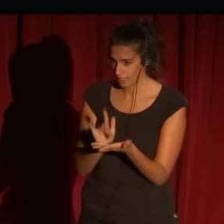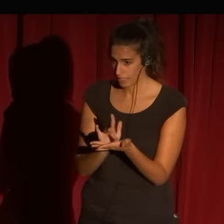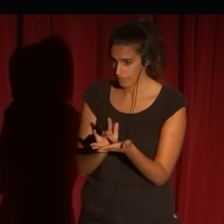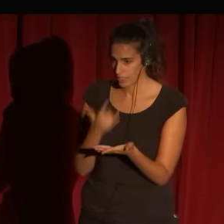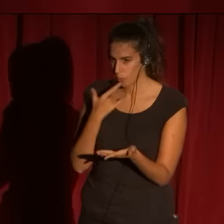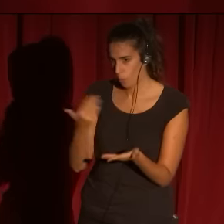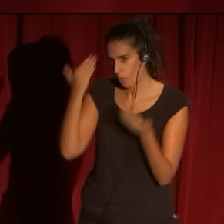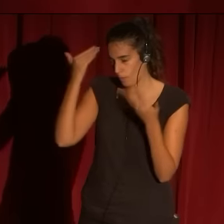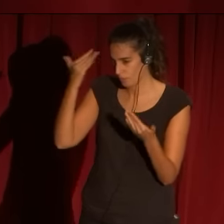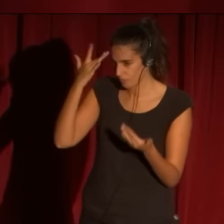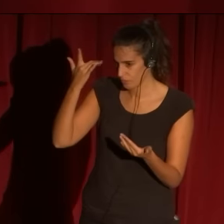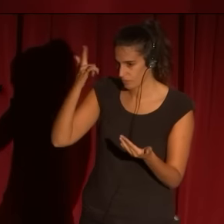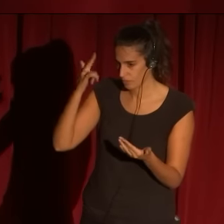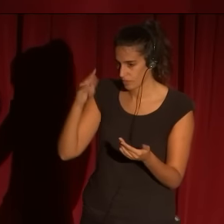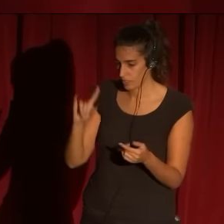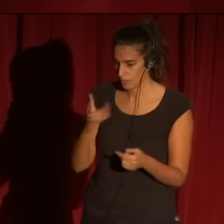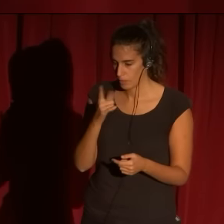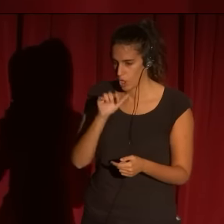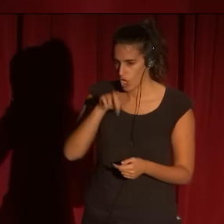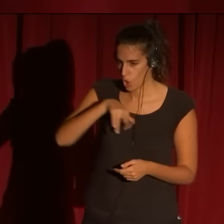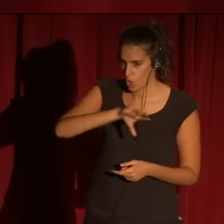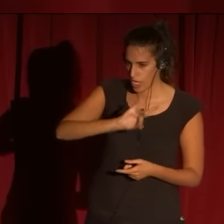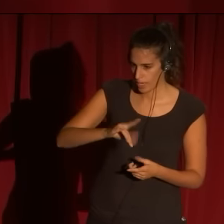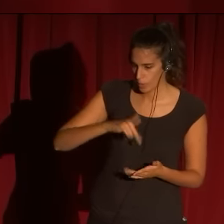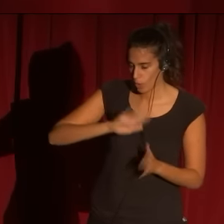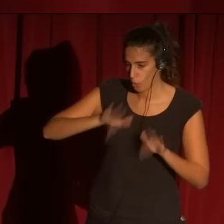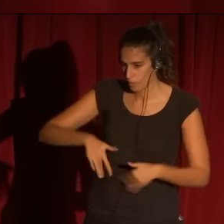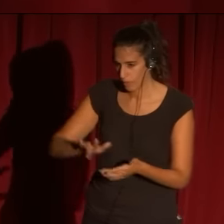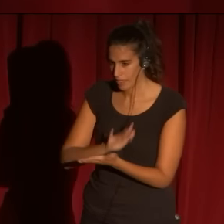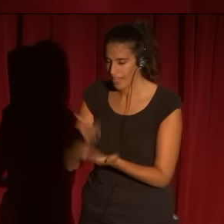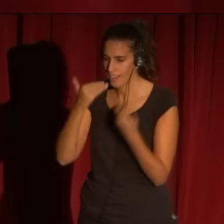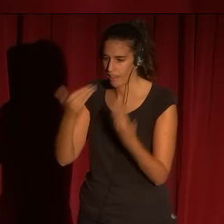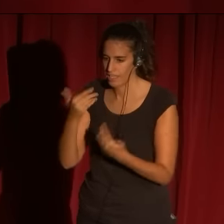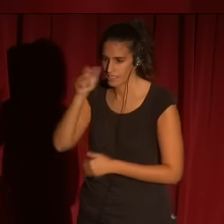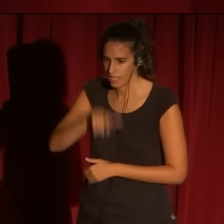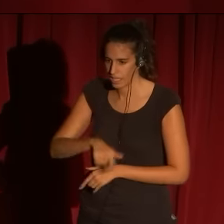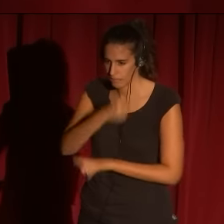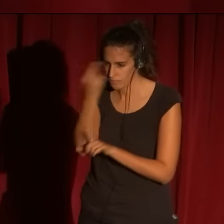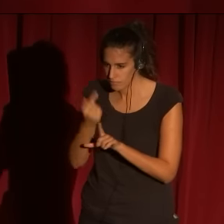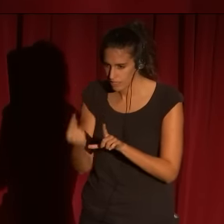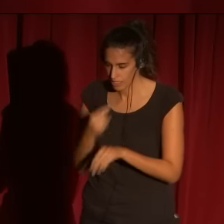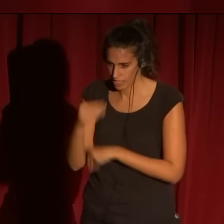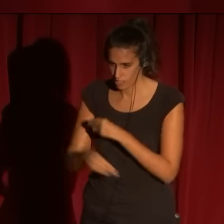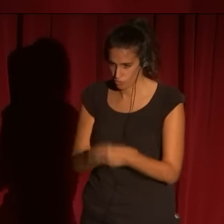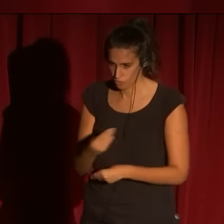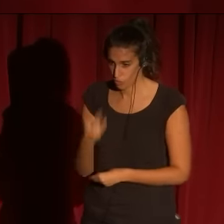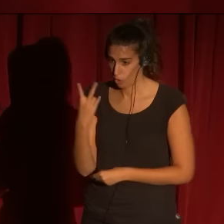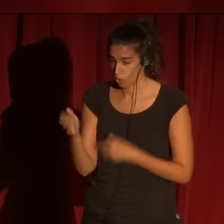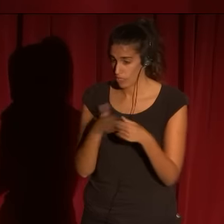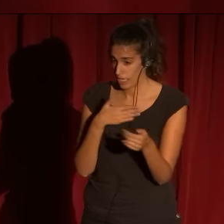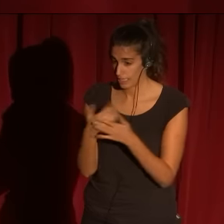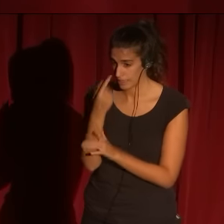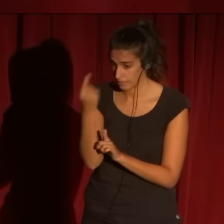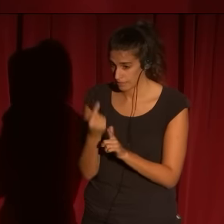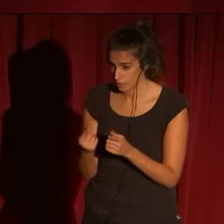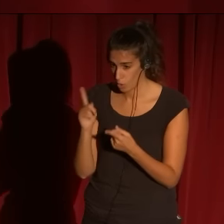labor mientras que en la primera es de Leonard fuxs en la última es de los artistas que han ilustrado ese ese libro y esos dos artistas que